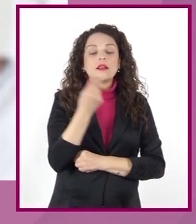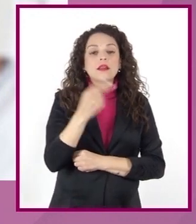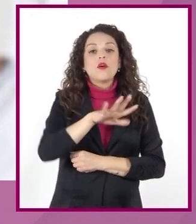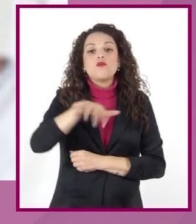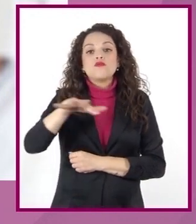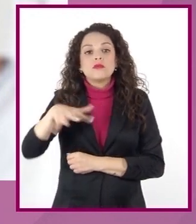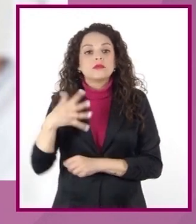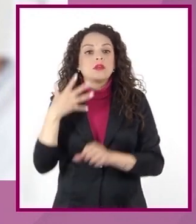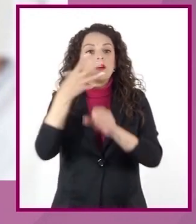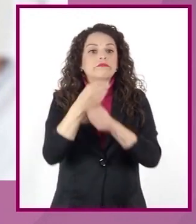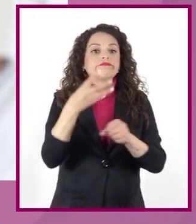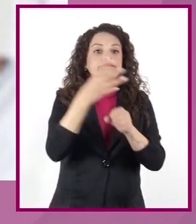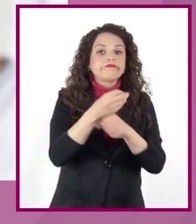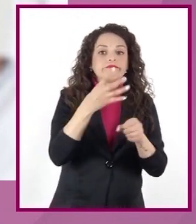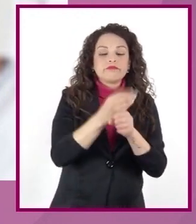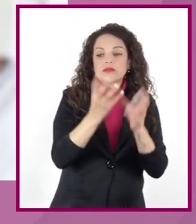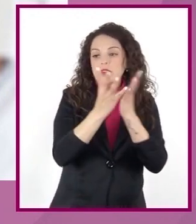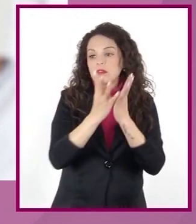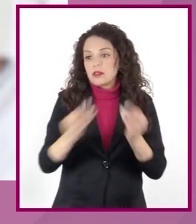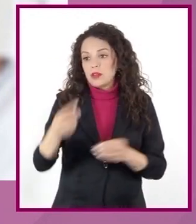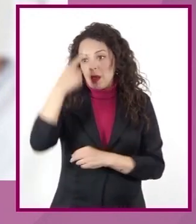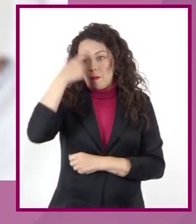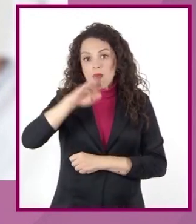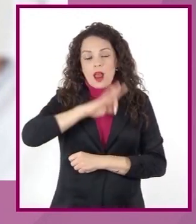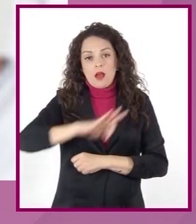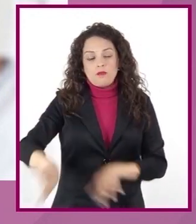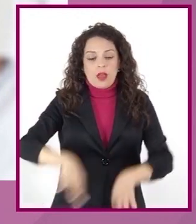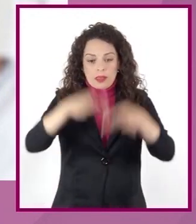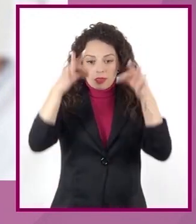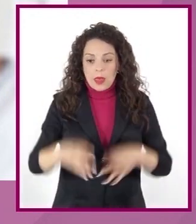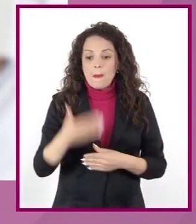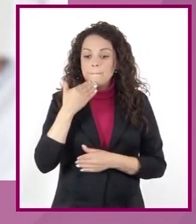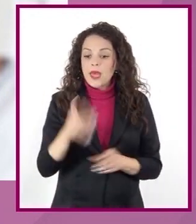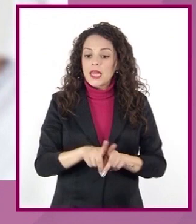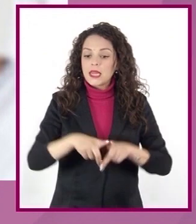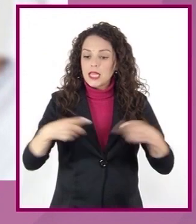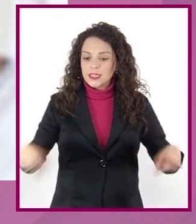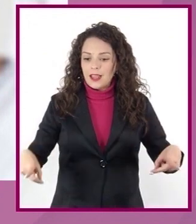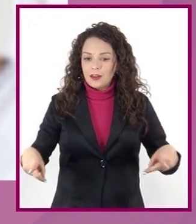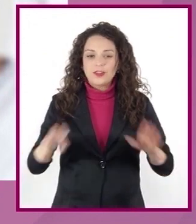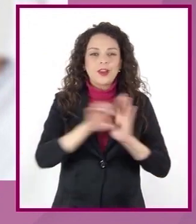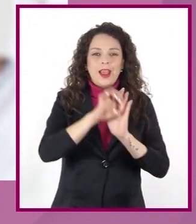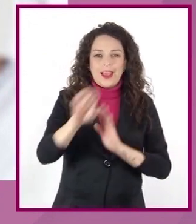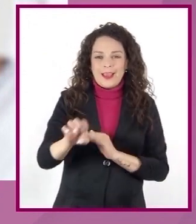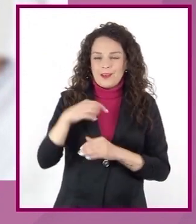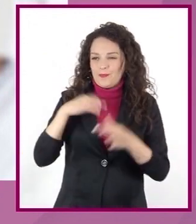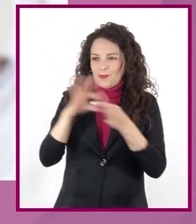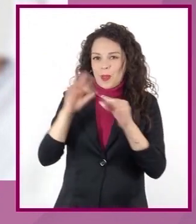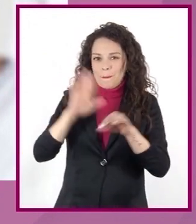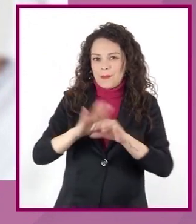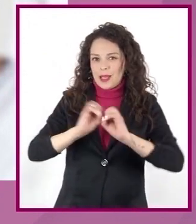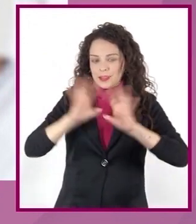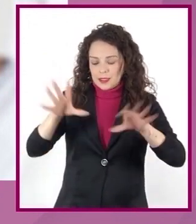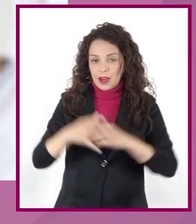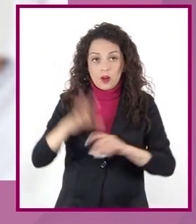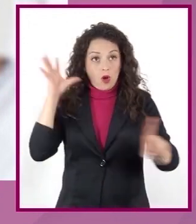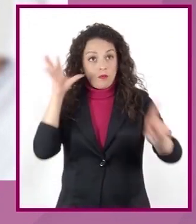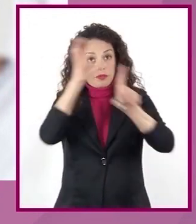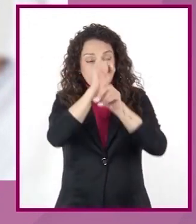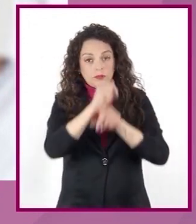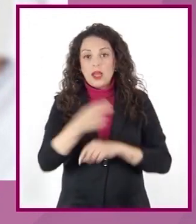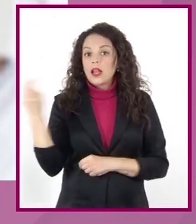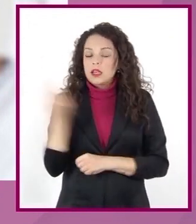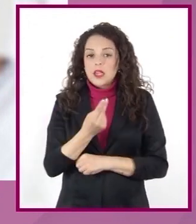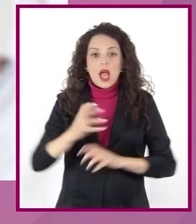soluciones y alternativas para su desarrollo pleno. Dicho de otro modo, el propósito es realizar todo aquello que